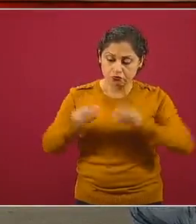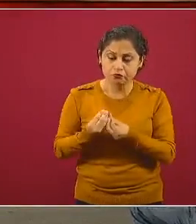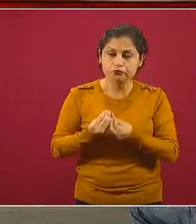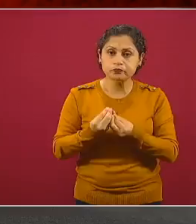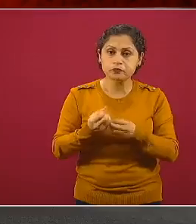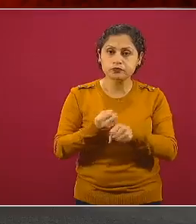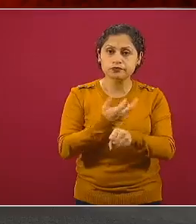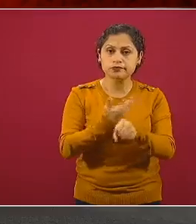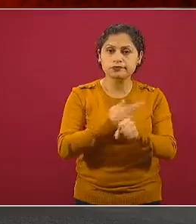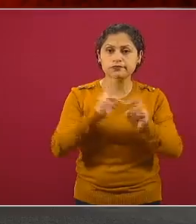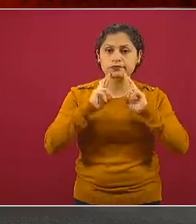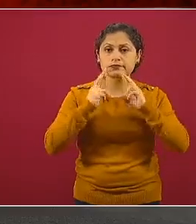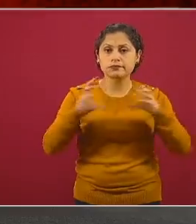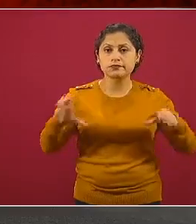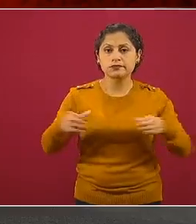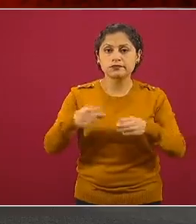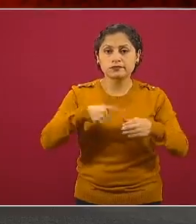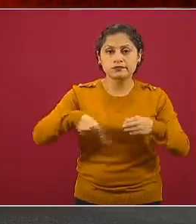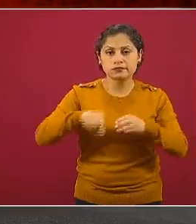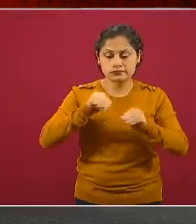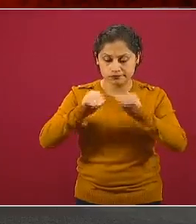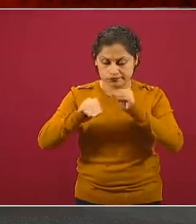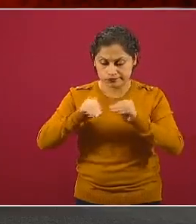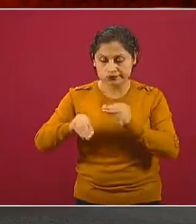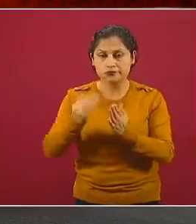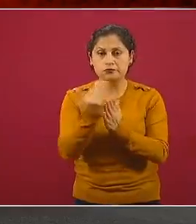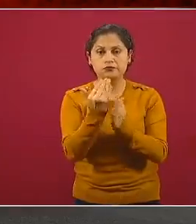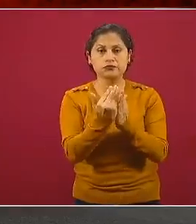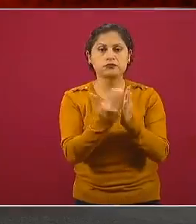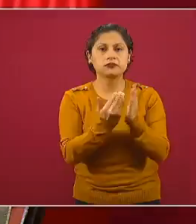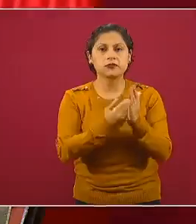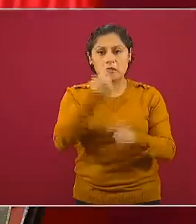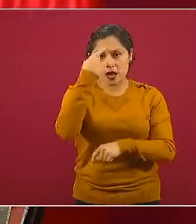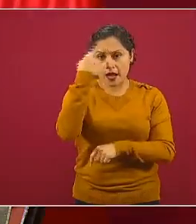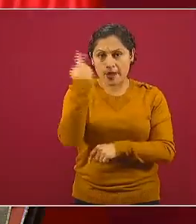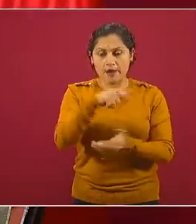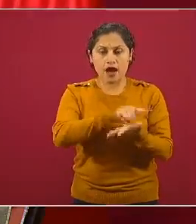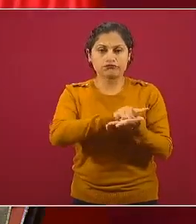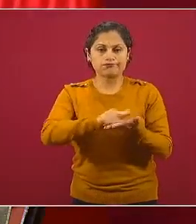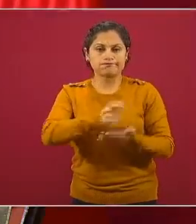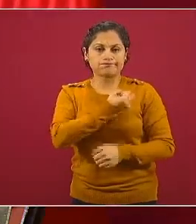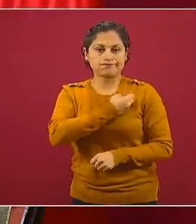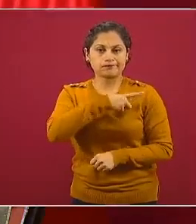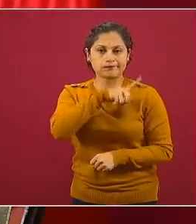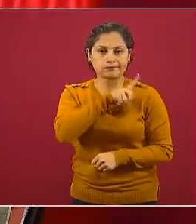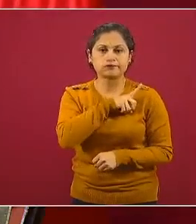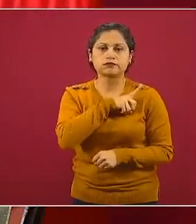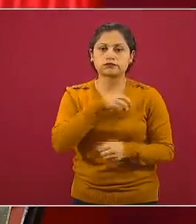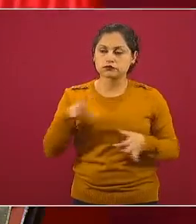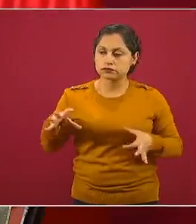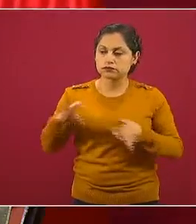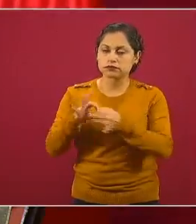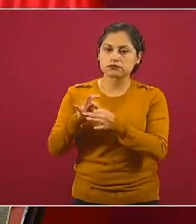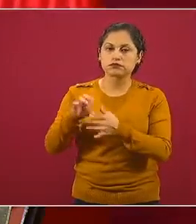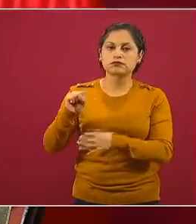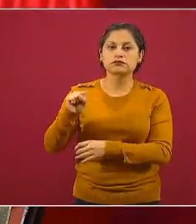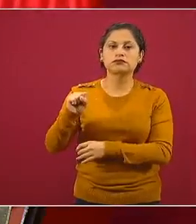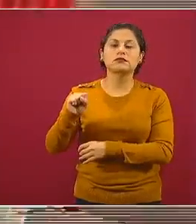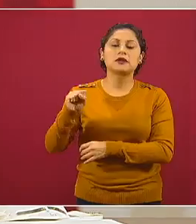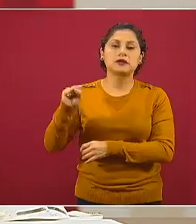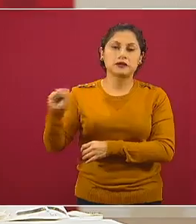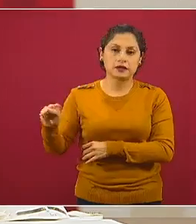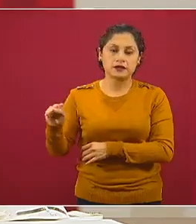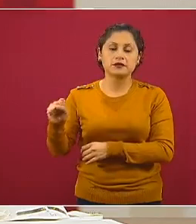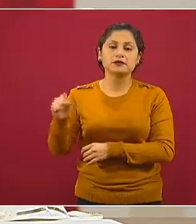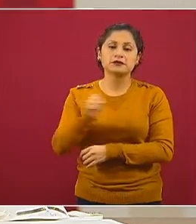para el establecimiento de un protocolo de lineamientos sanitarios consensuados con la Secretaría de Salud para la